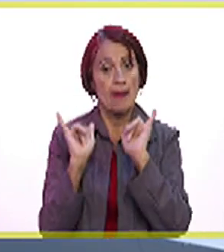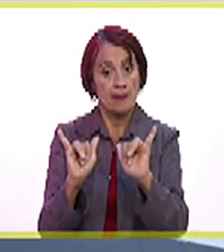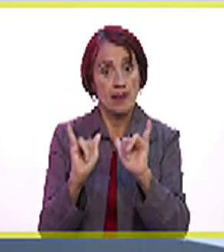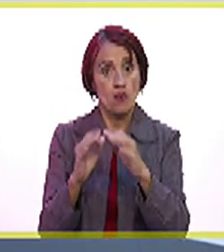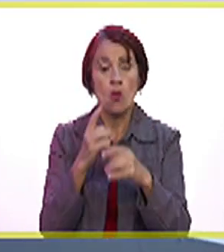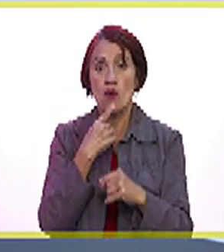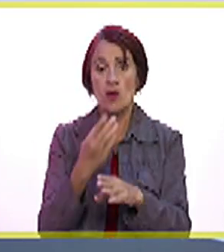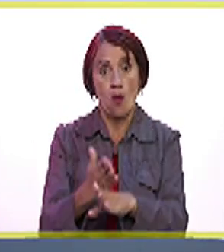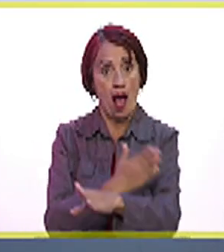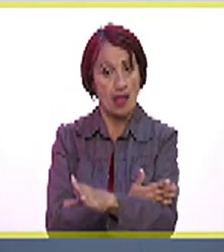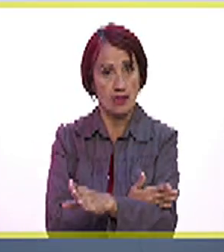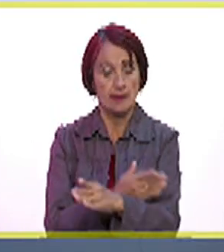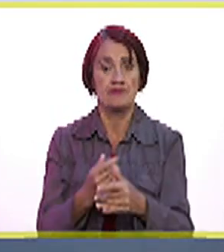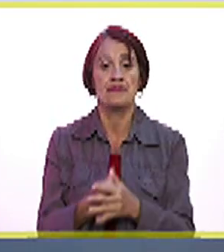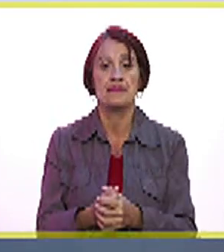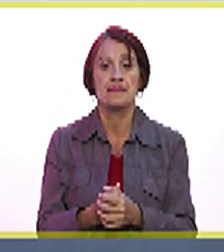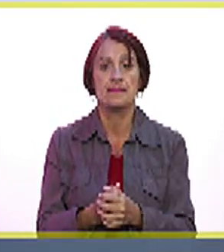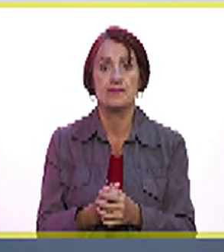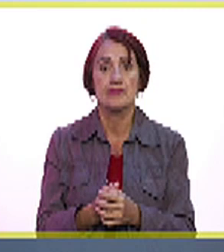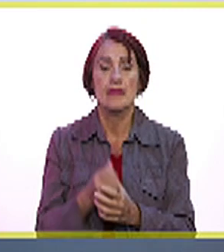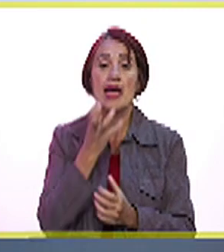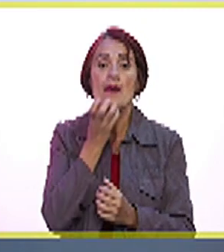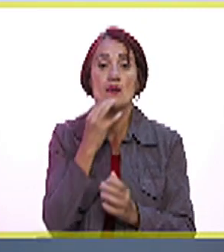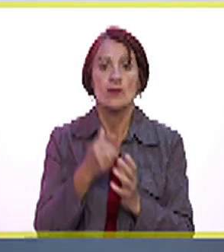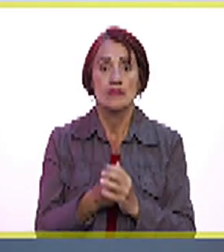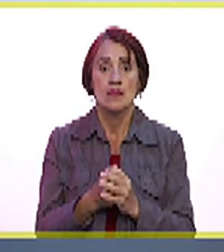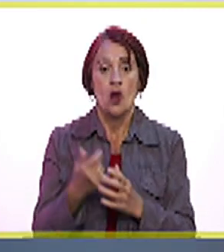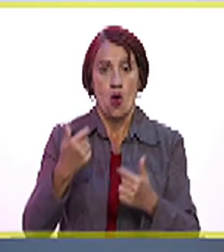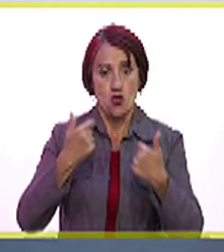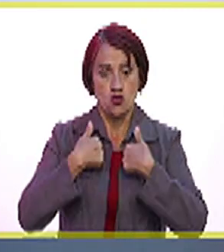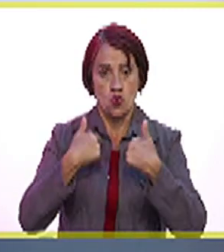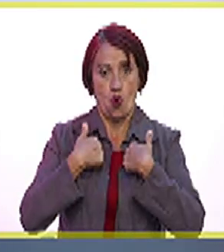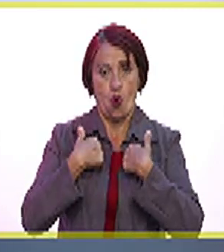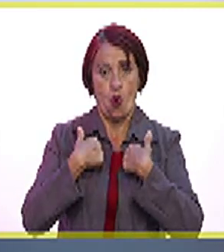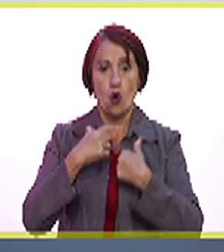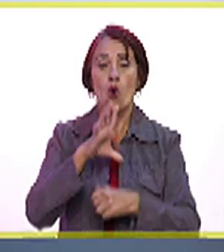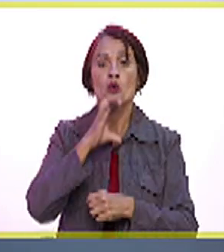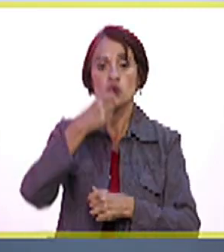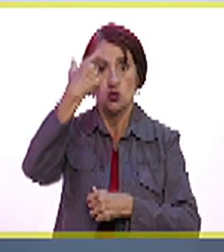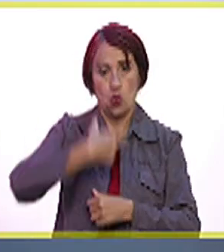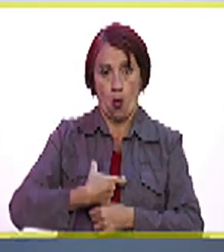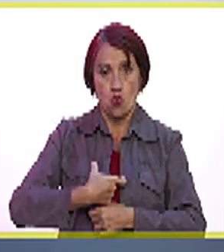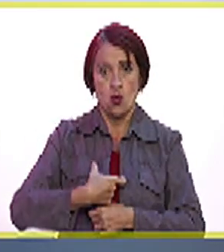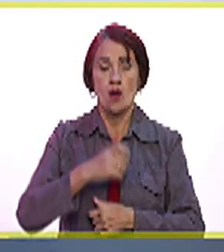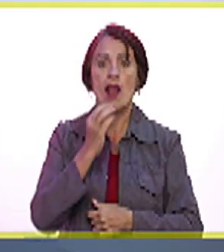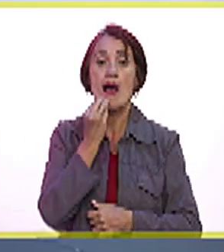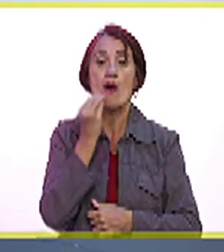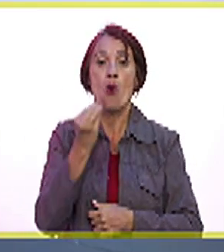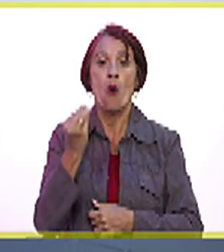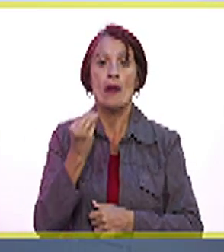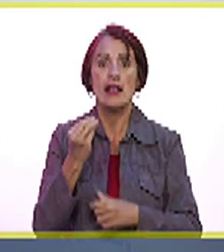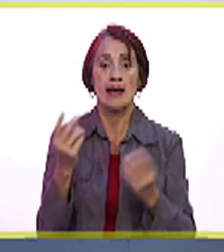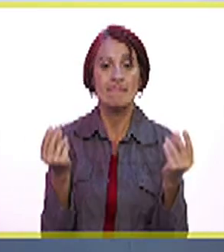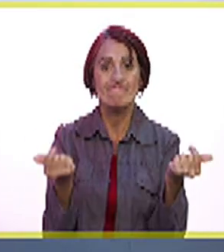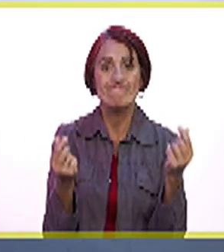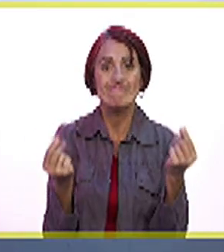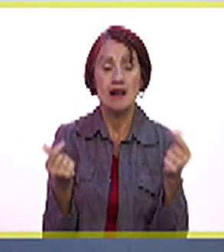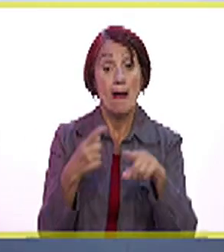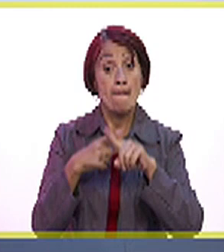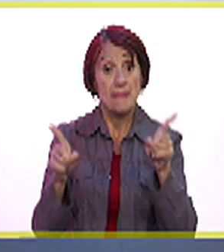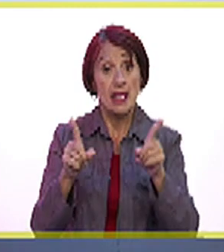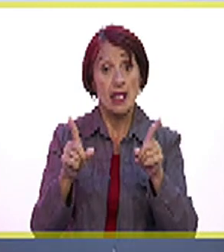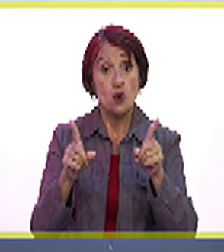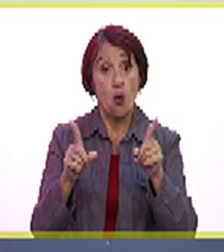anteriormente, al sustantivo. Por ejemplo, yo solía ser un joven audaz, Pero en gramática, tradicionalmente, se